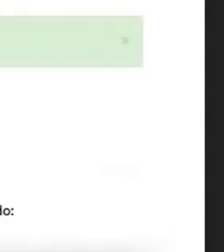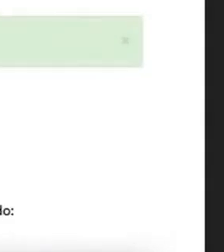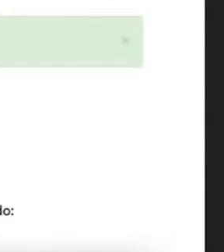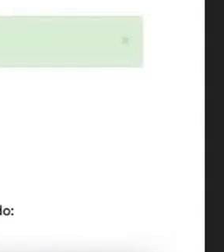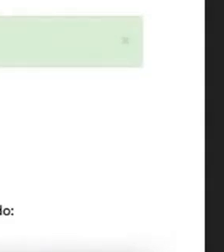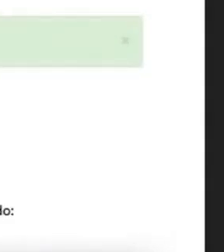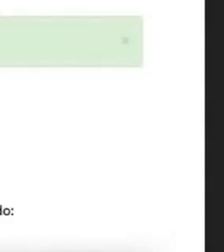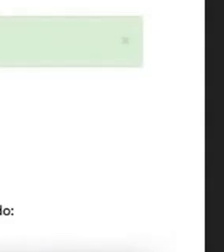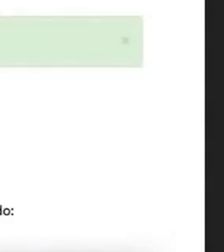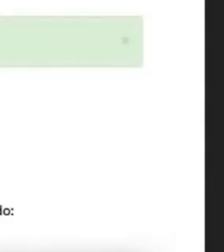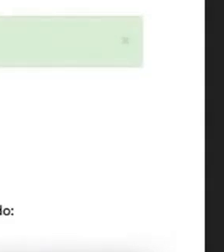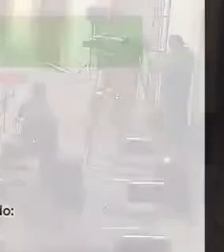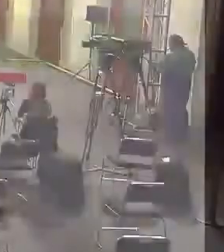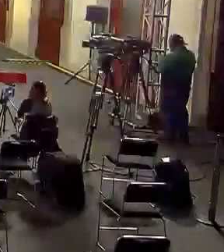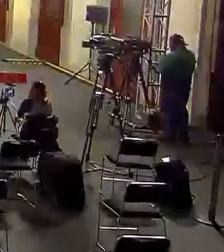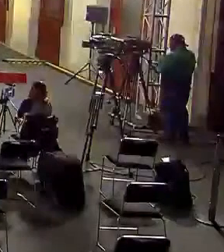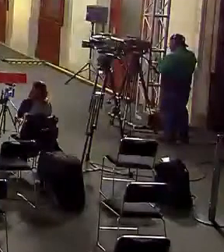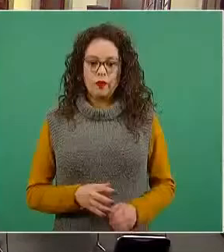de confirmación.